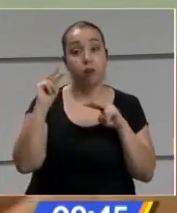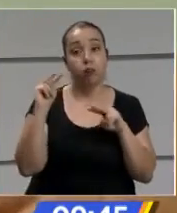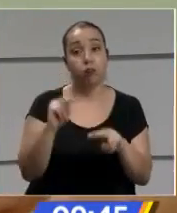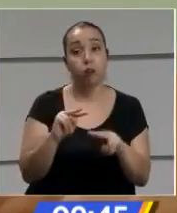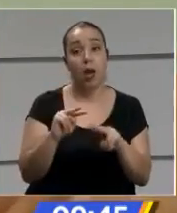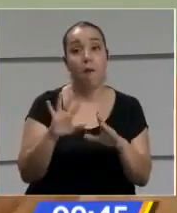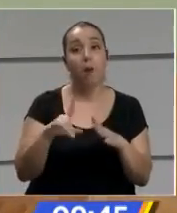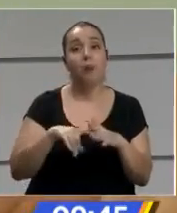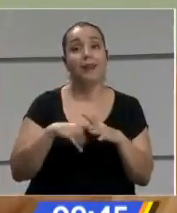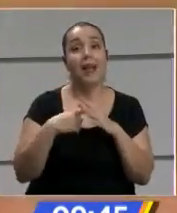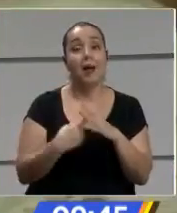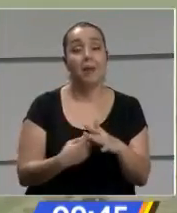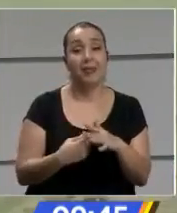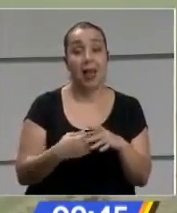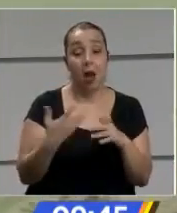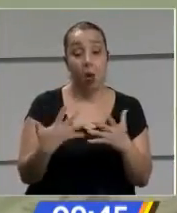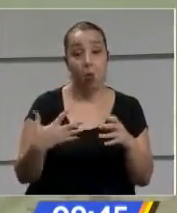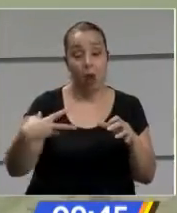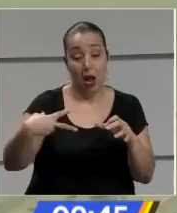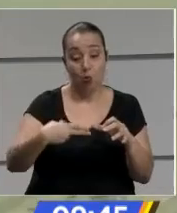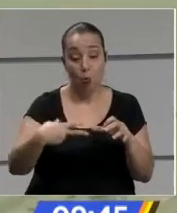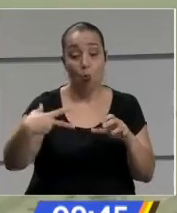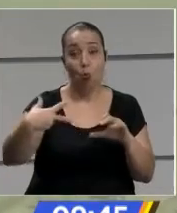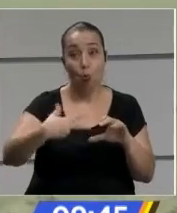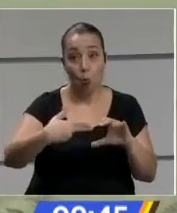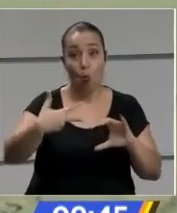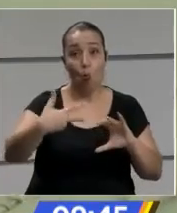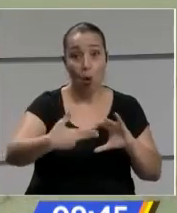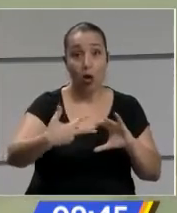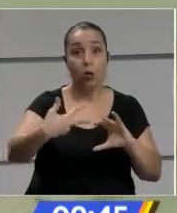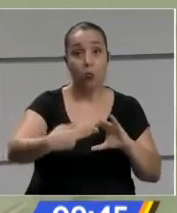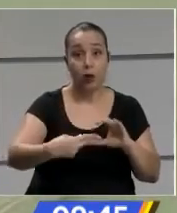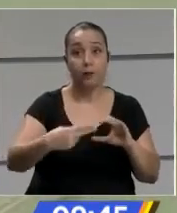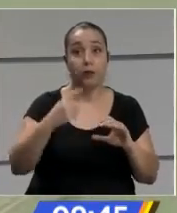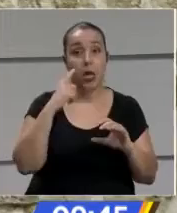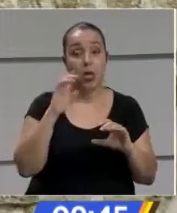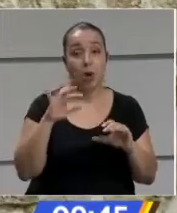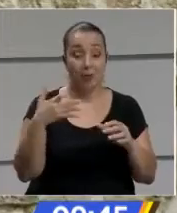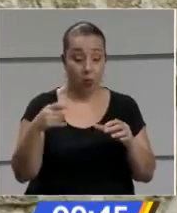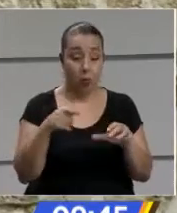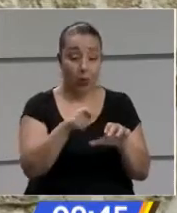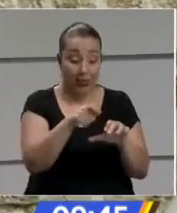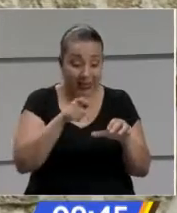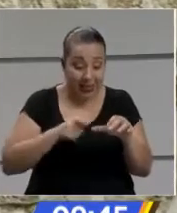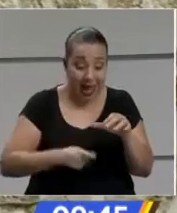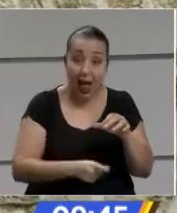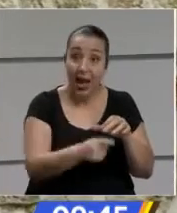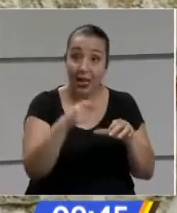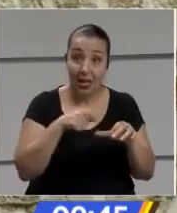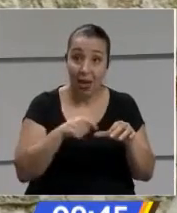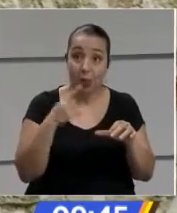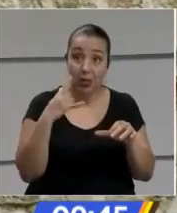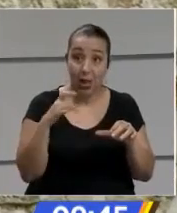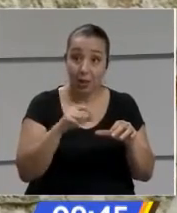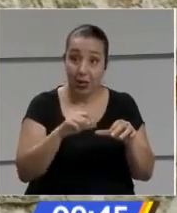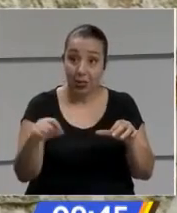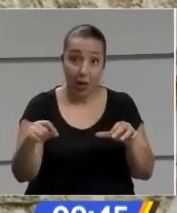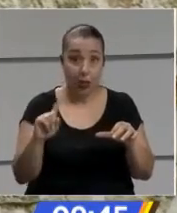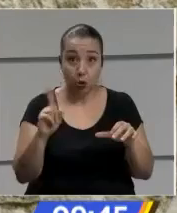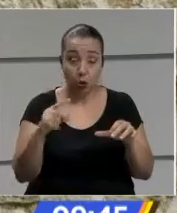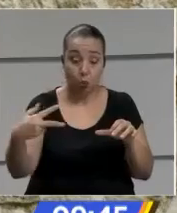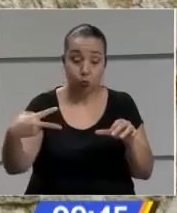a empezar a cortar las líneas. Y llegamos hasta la primera línea que trazamos. De ahí no